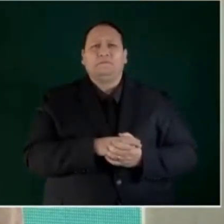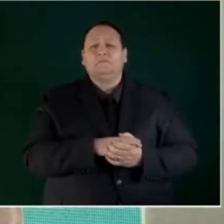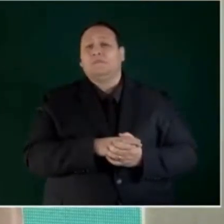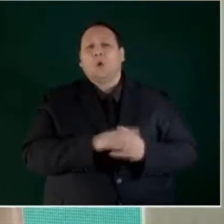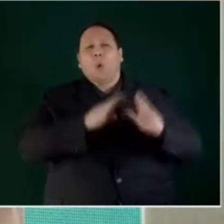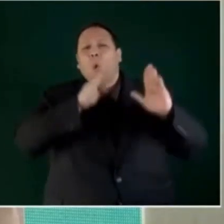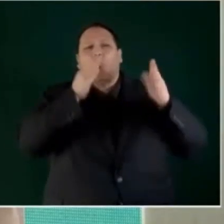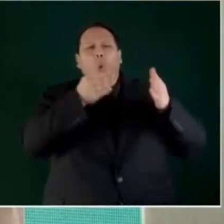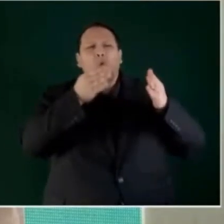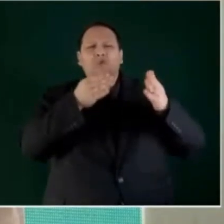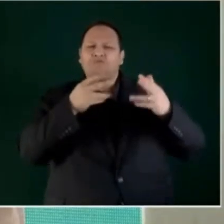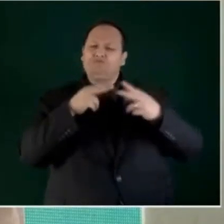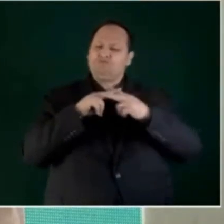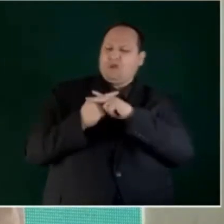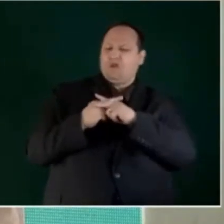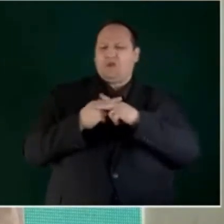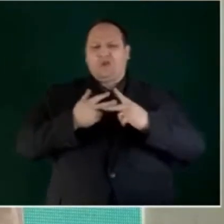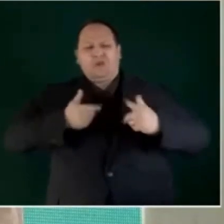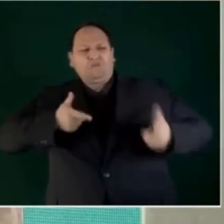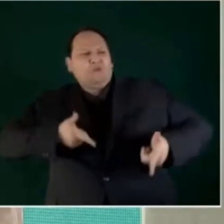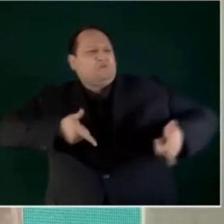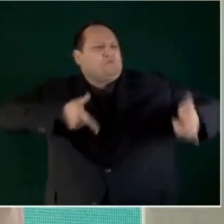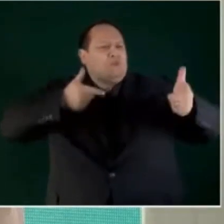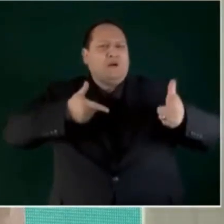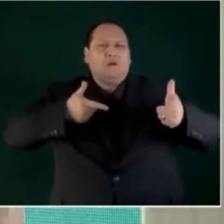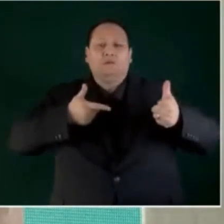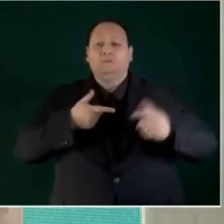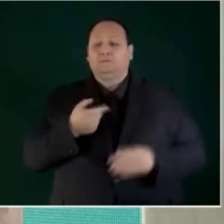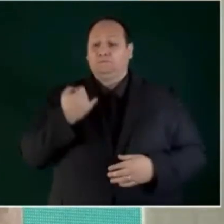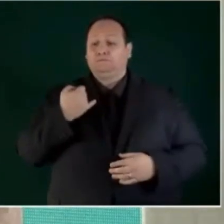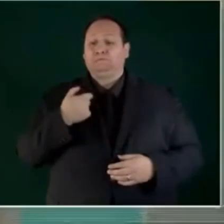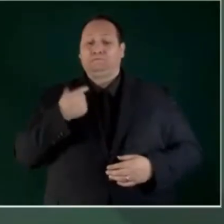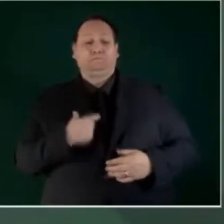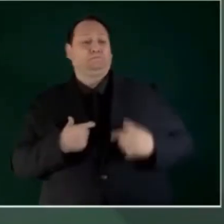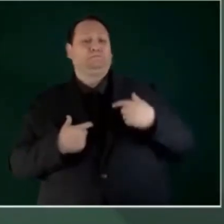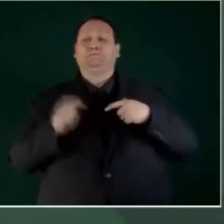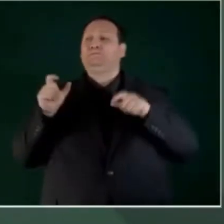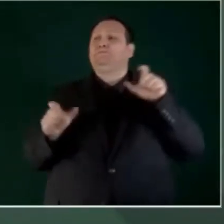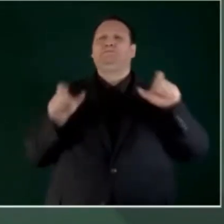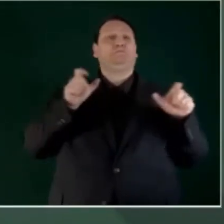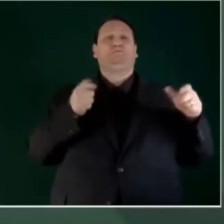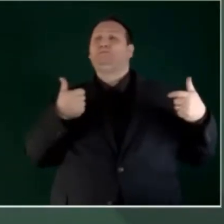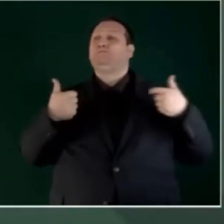central es la violencia, el individualismo.